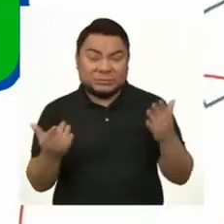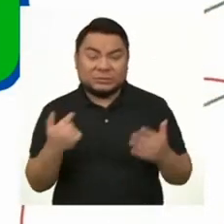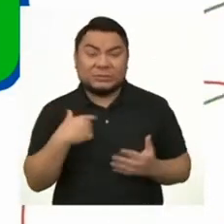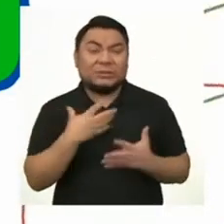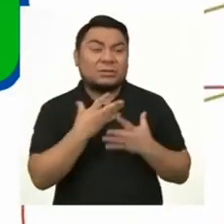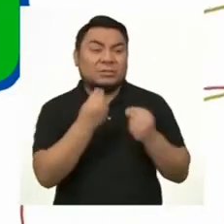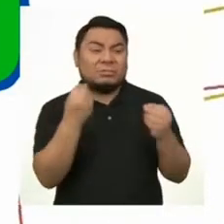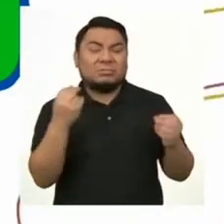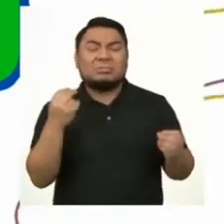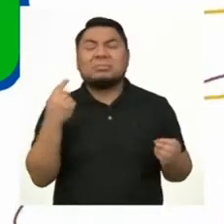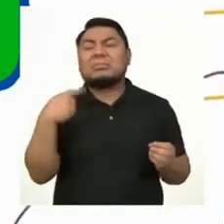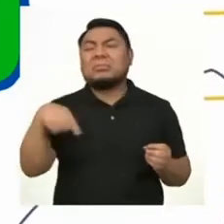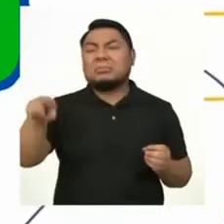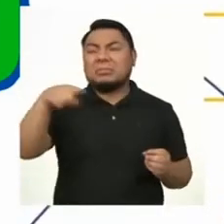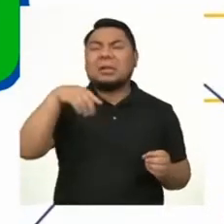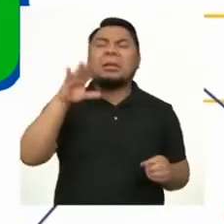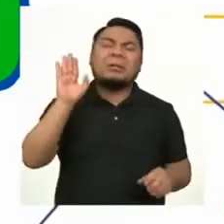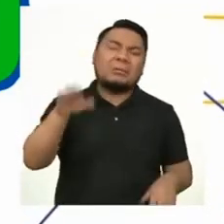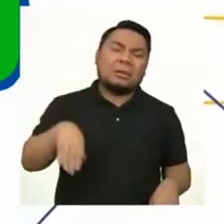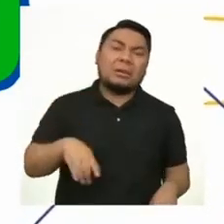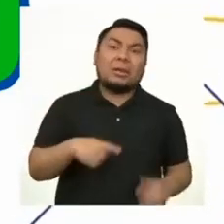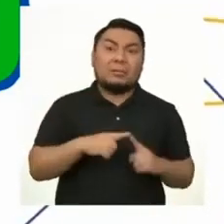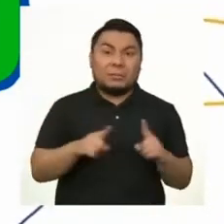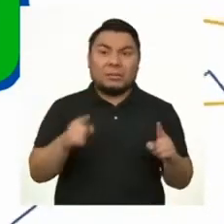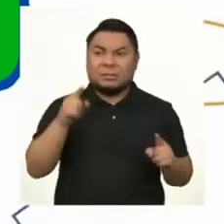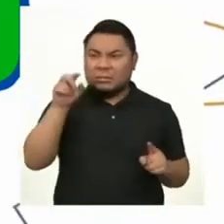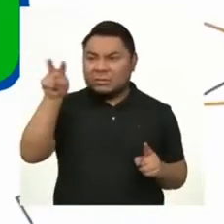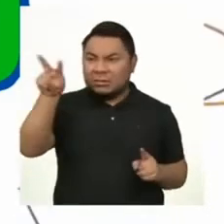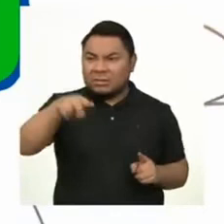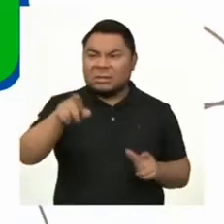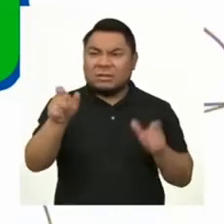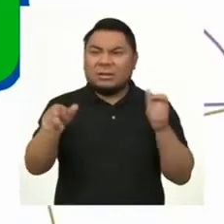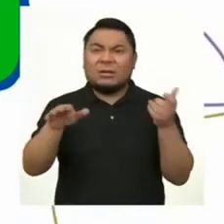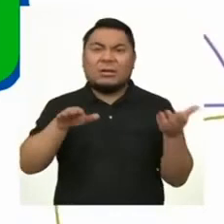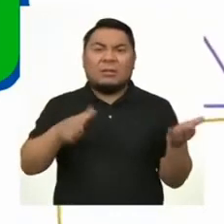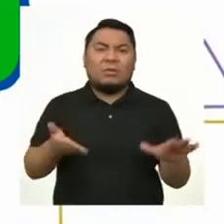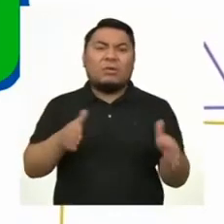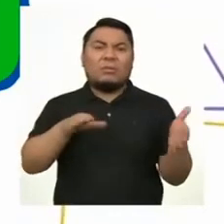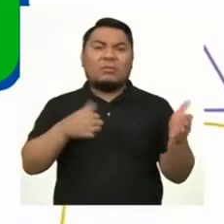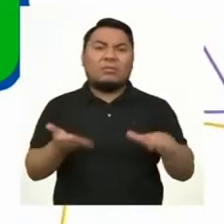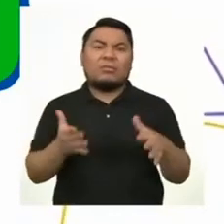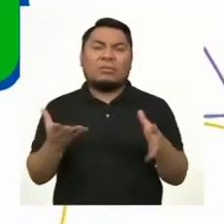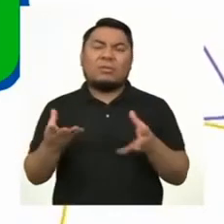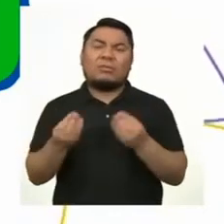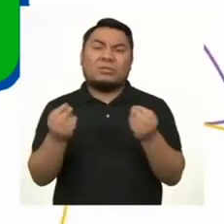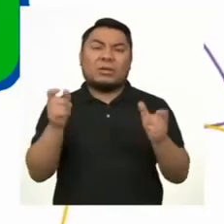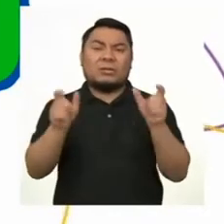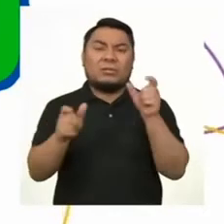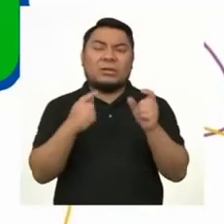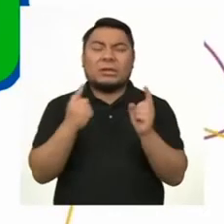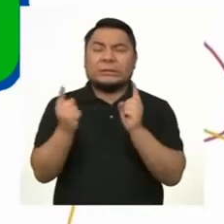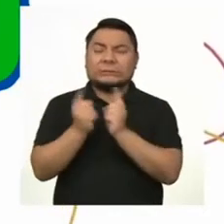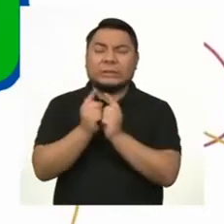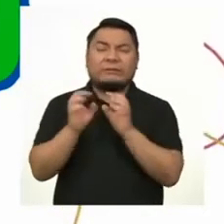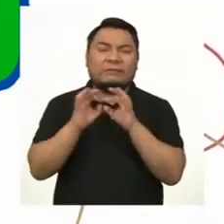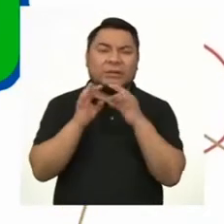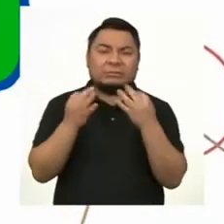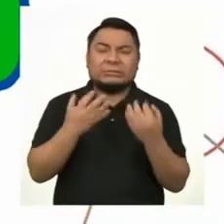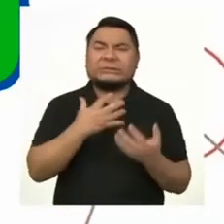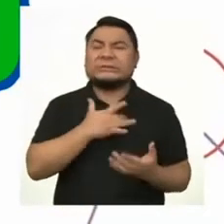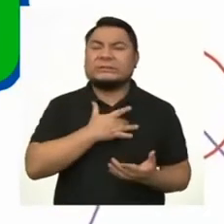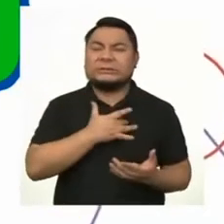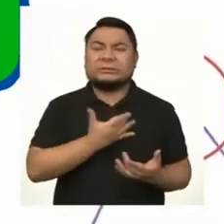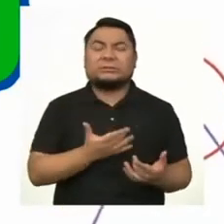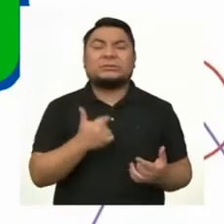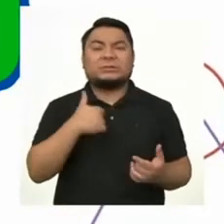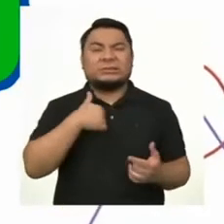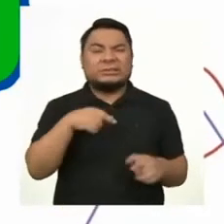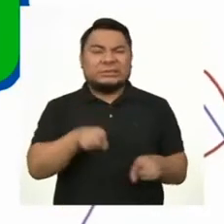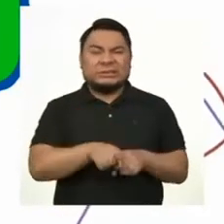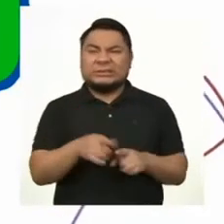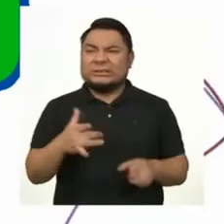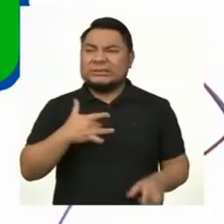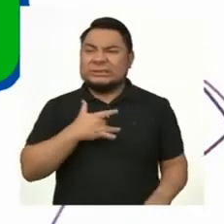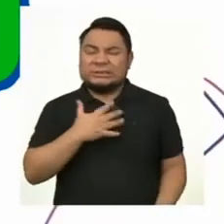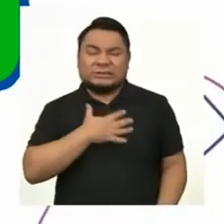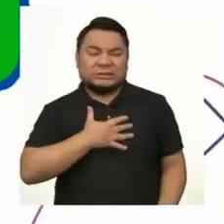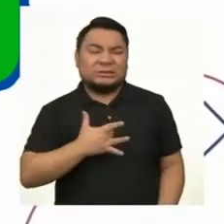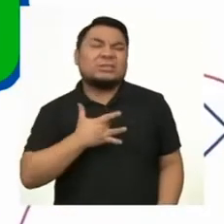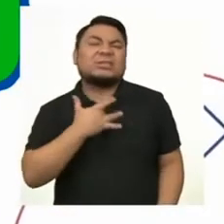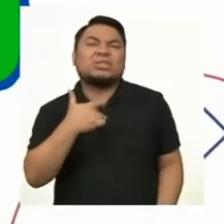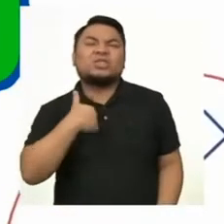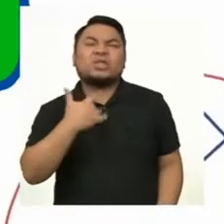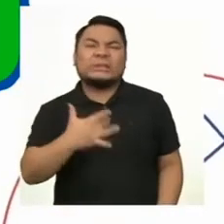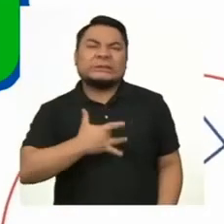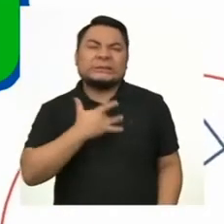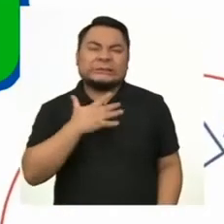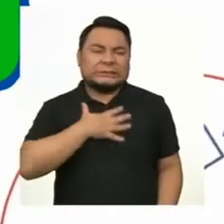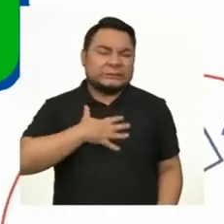número nomás, pero son personas que nos dejan y muchas veces personas cercanas. Además, me genera incertidumbre.